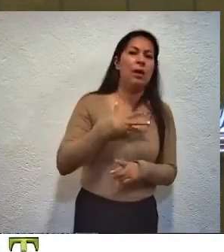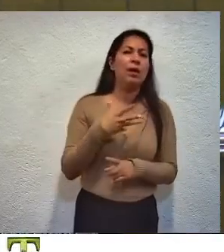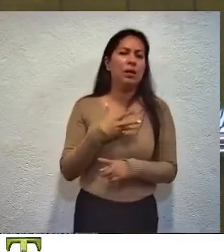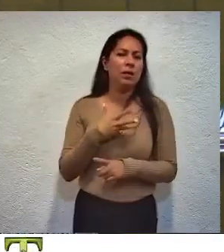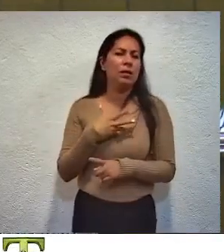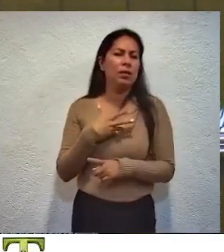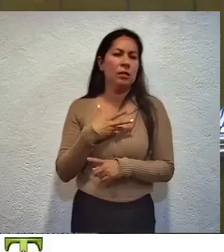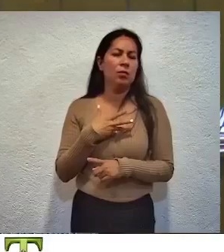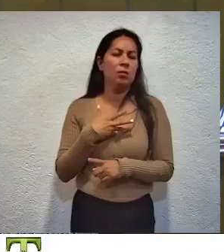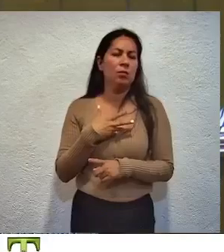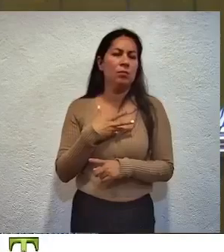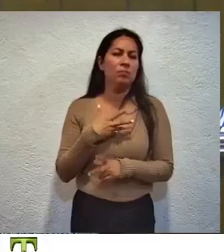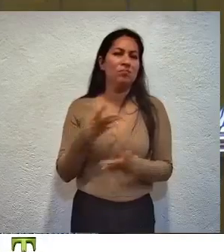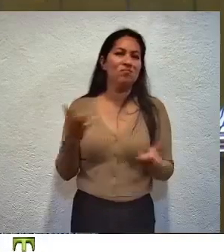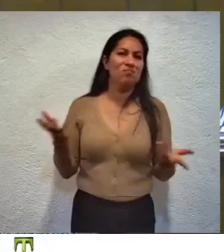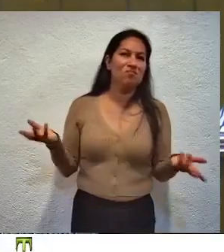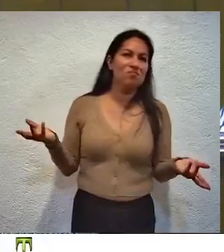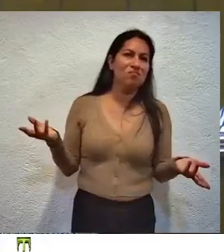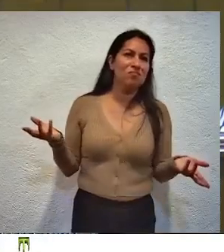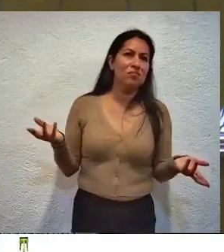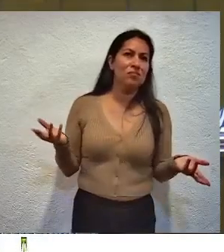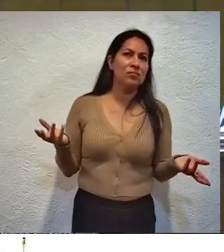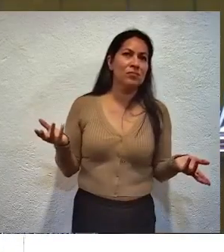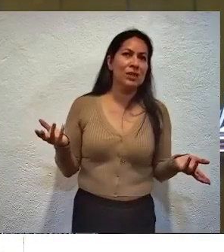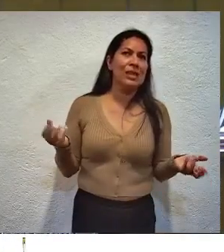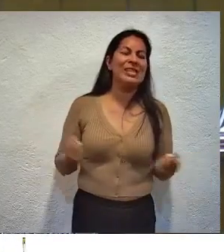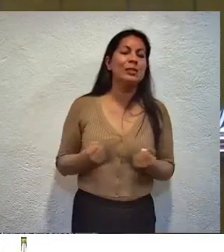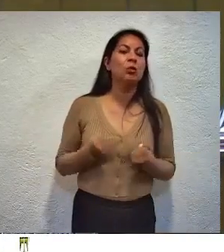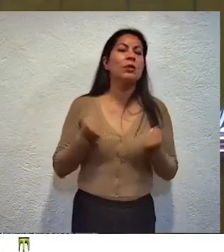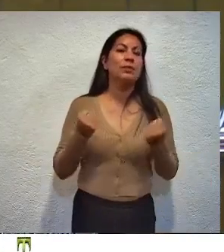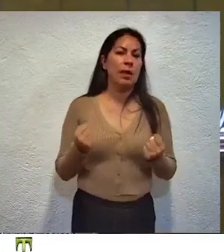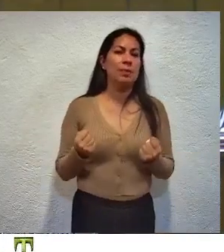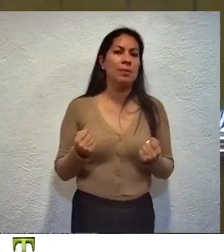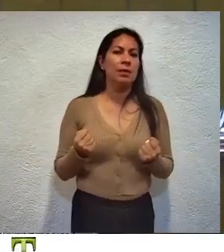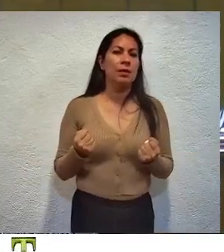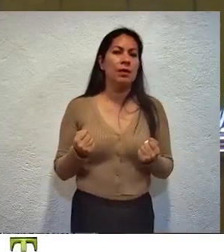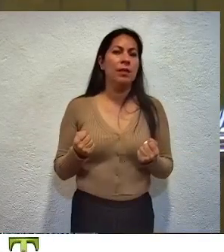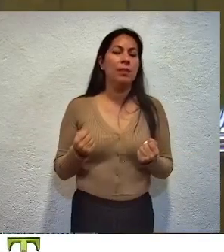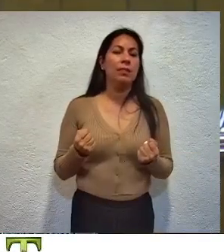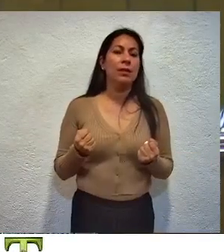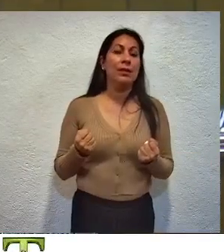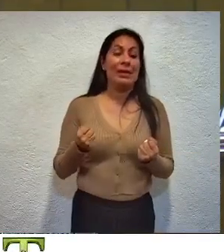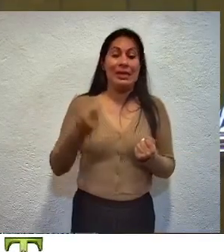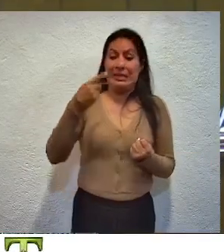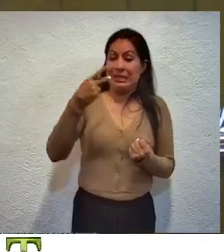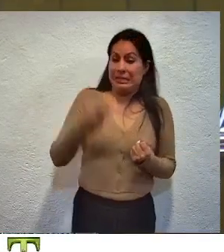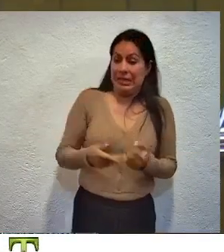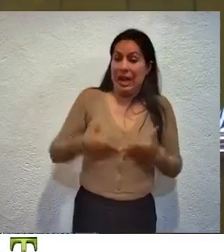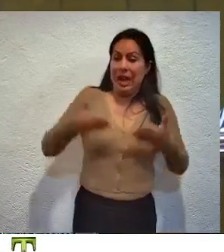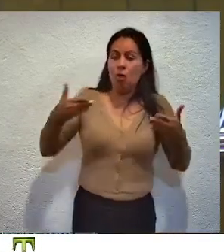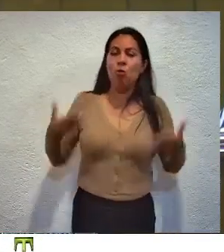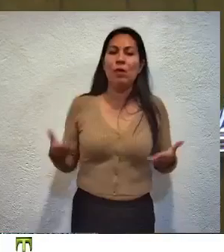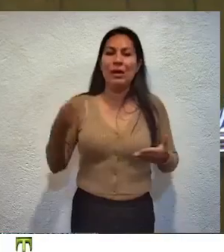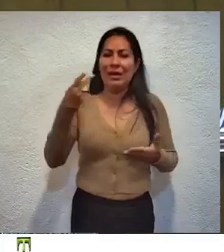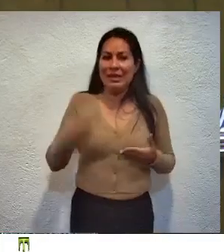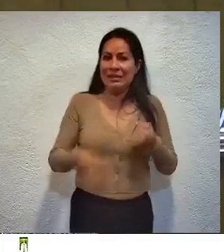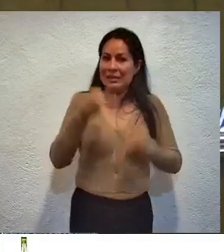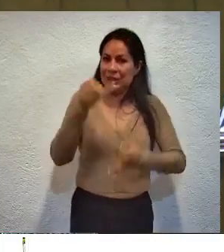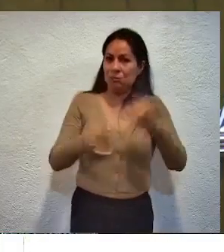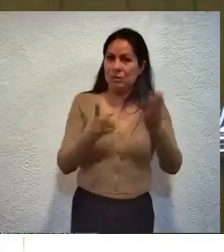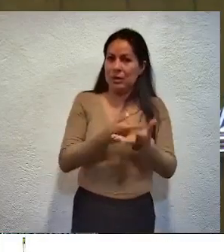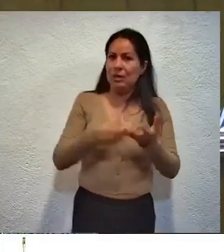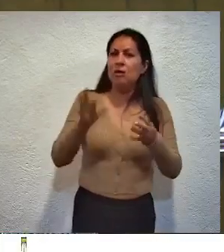tengo pues la certeza de que desde este momento este tribunal